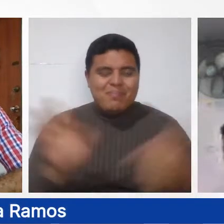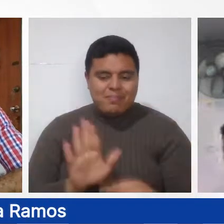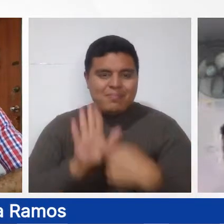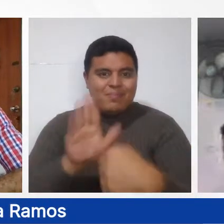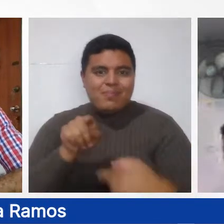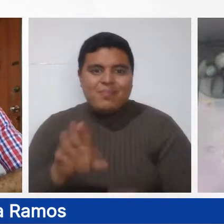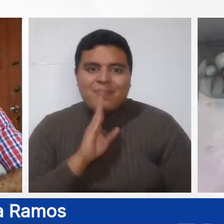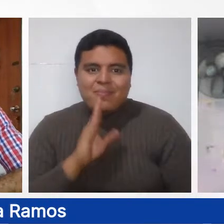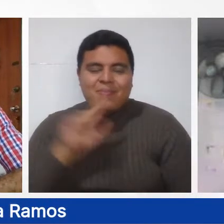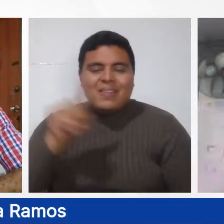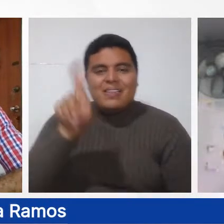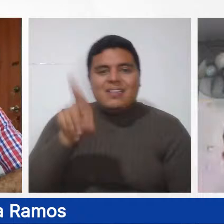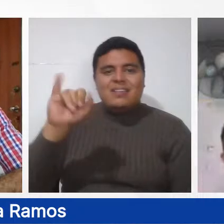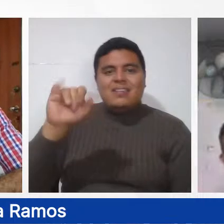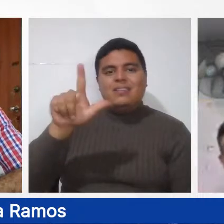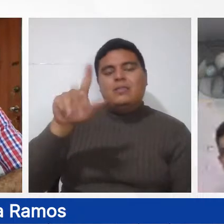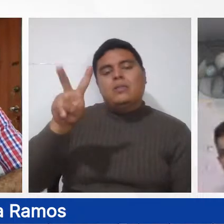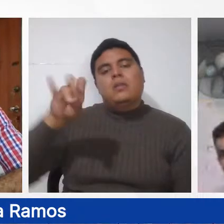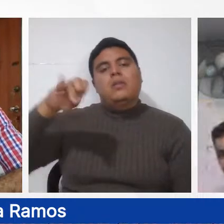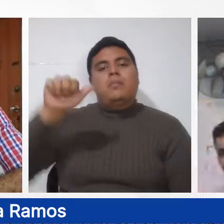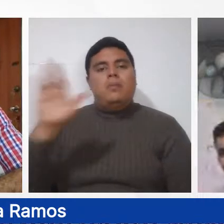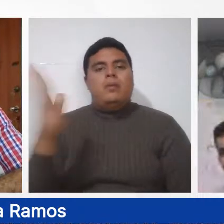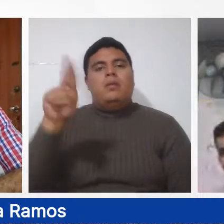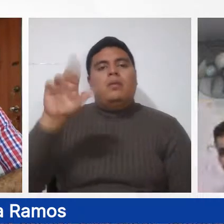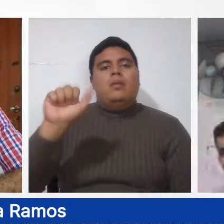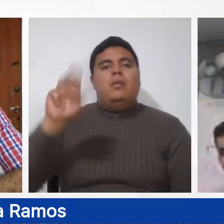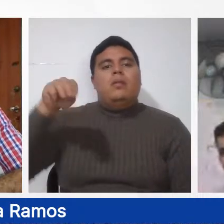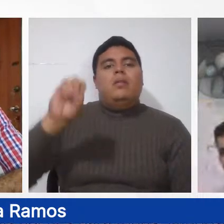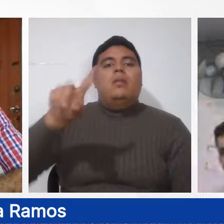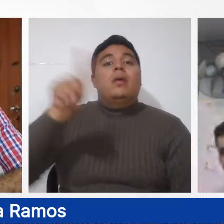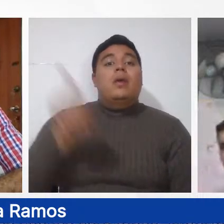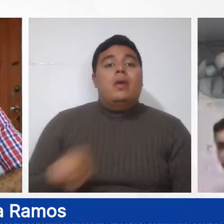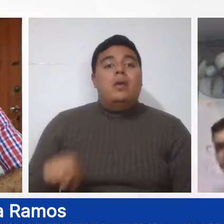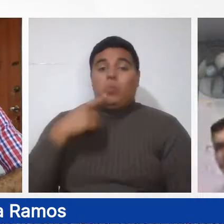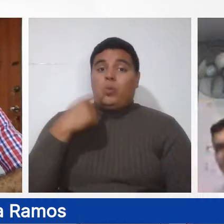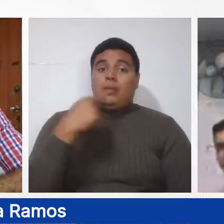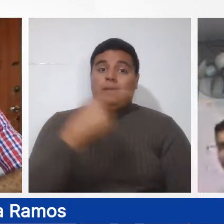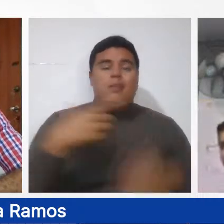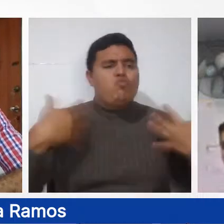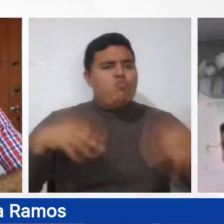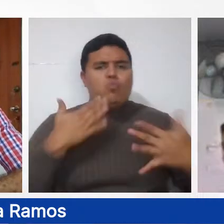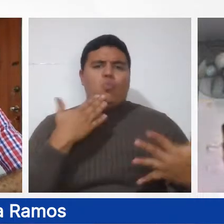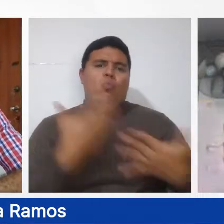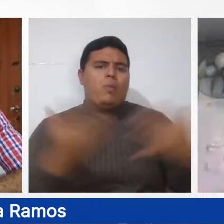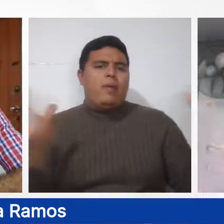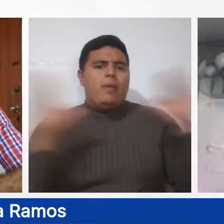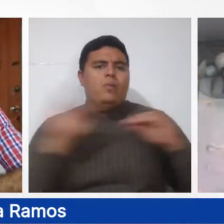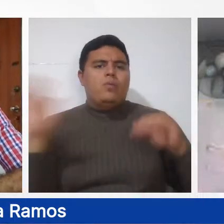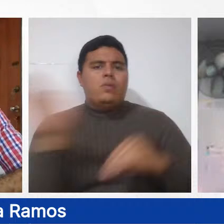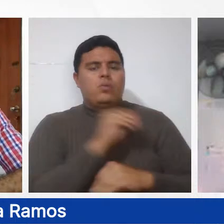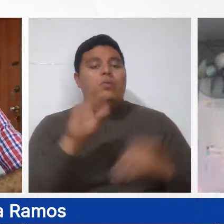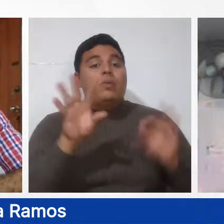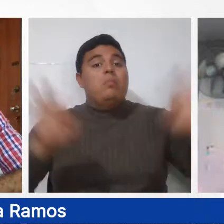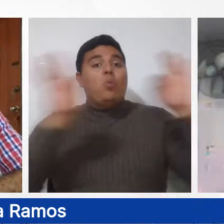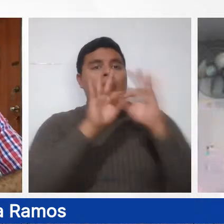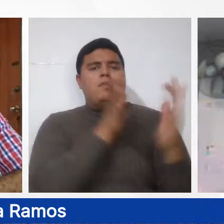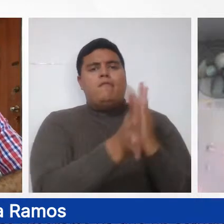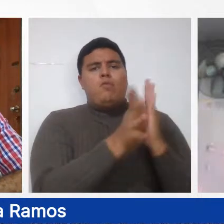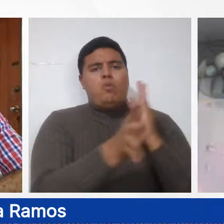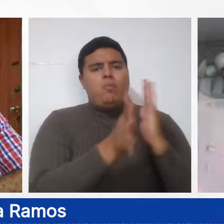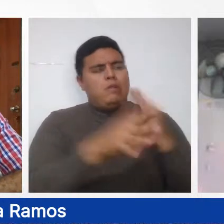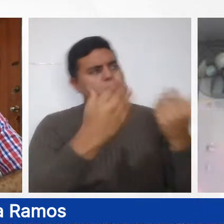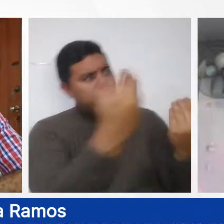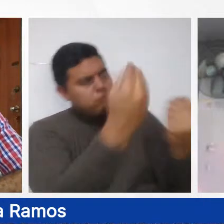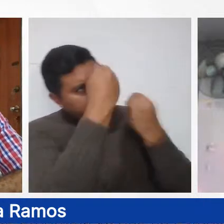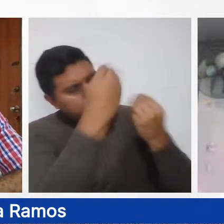todos. Importante aporte que entrega a la docente en este programa, ya que un estudiante independiente de su condición debe ser integrado y,